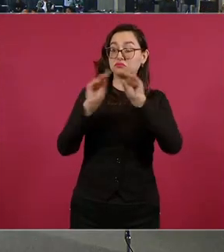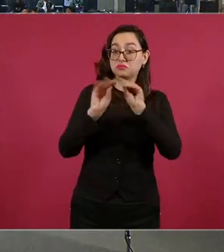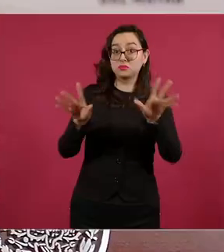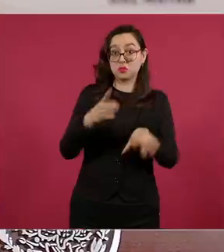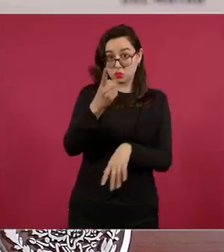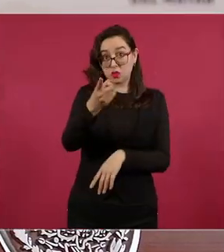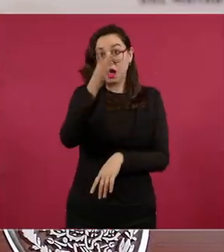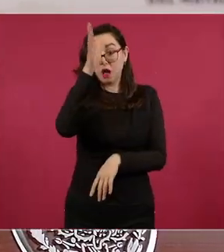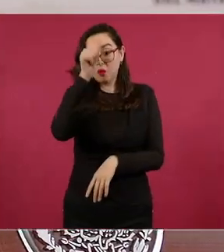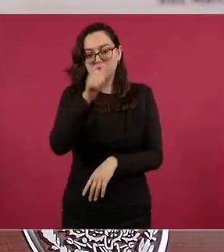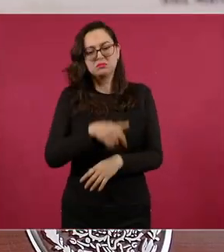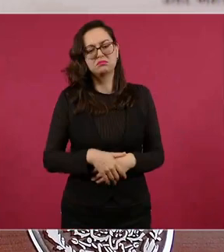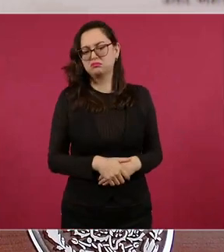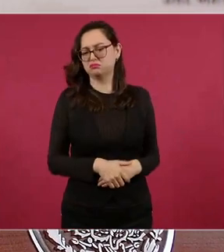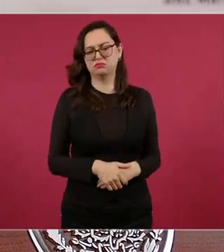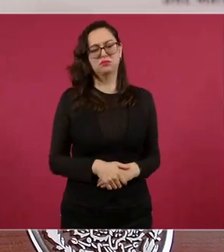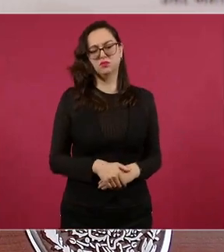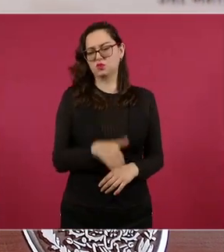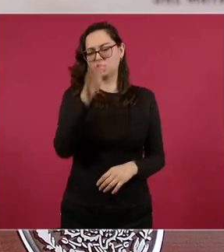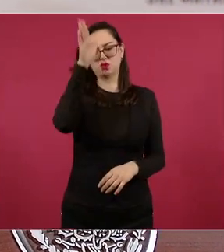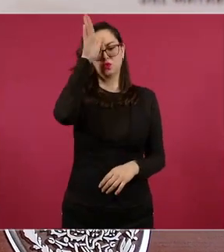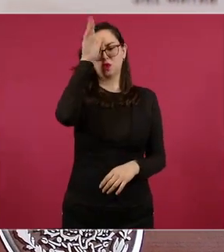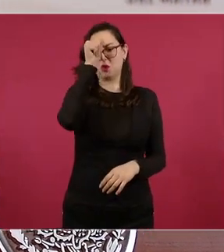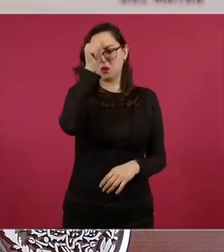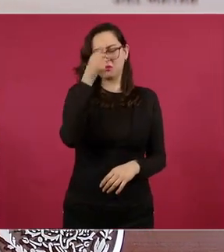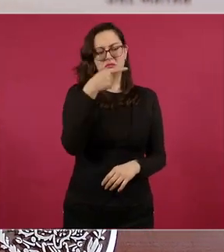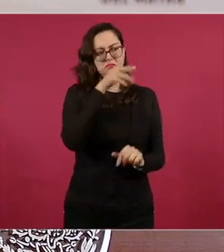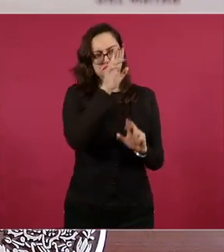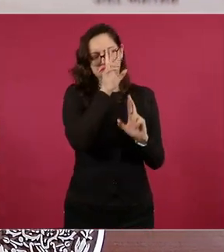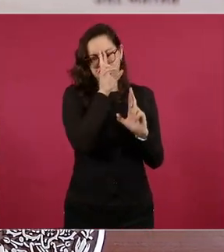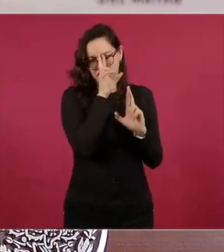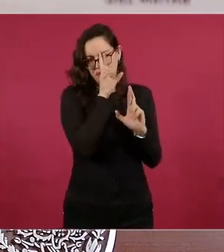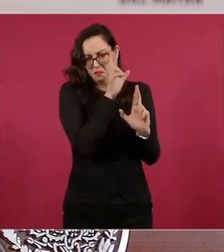sea desde luego yo respeto mucho a las iglesias